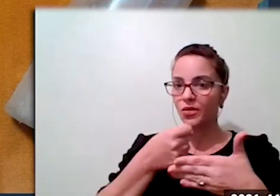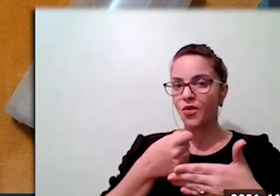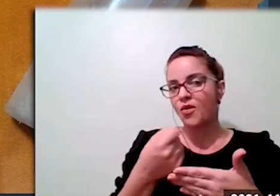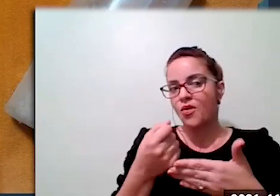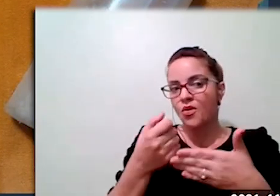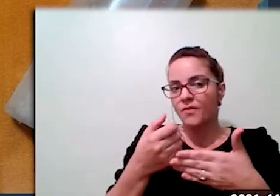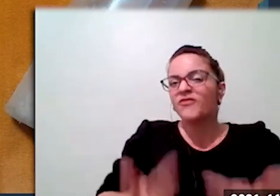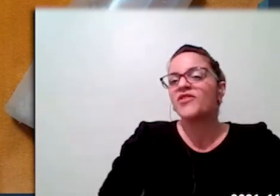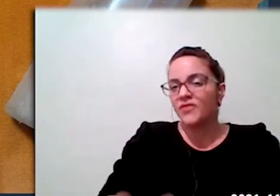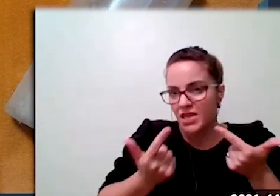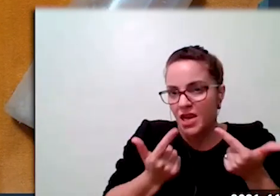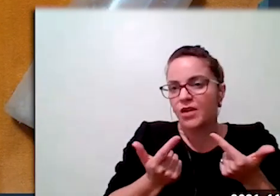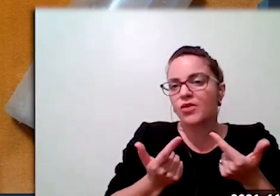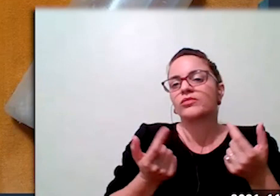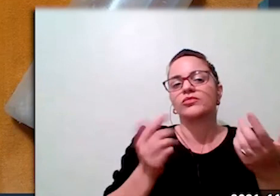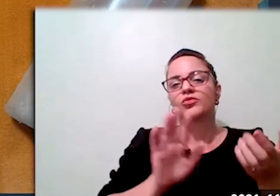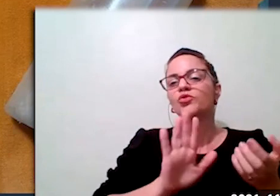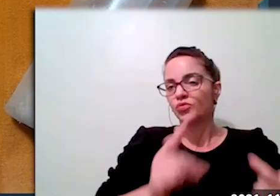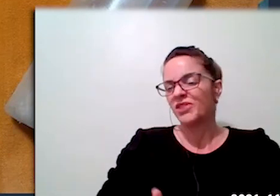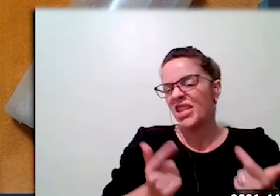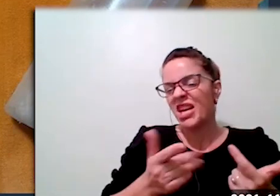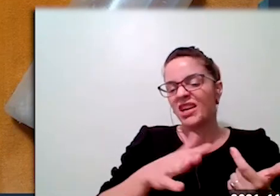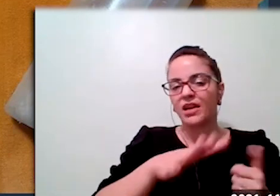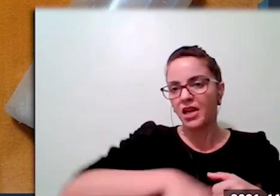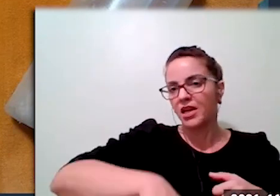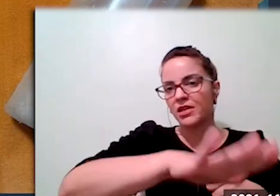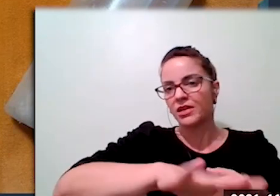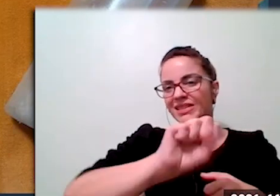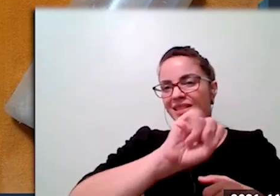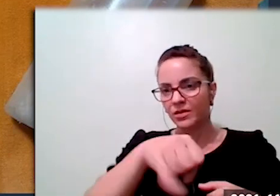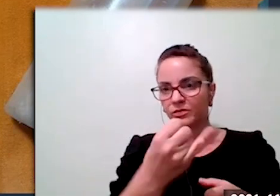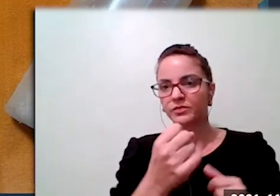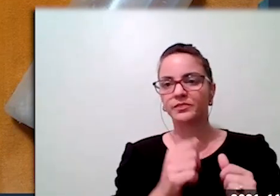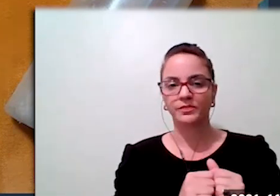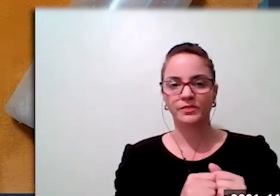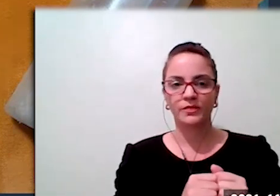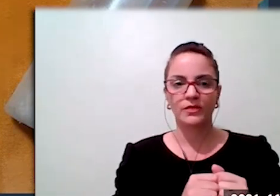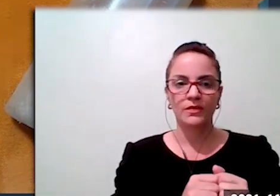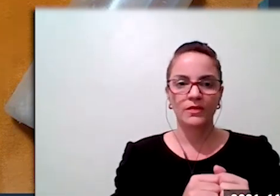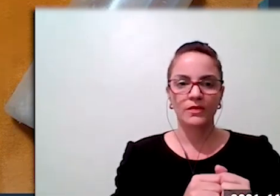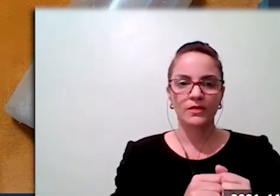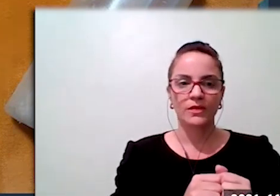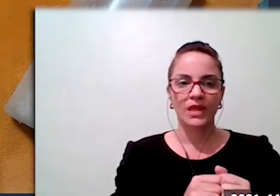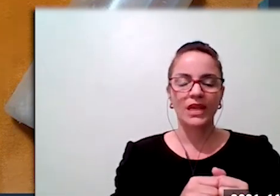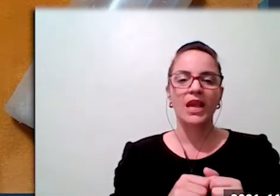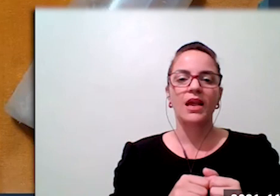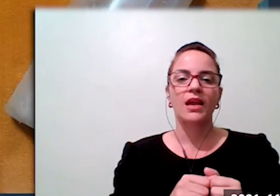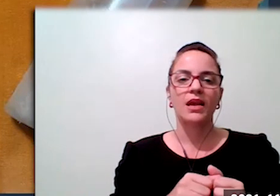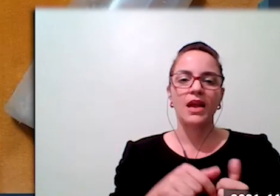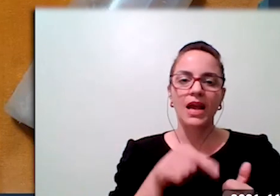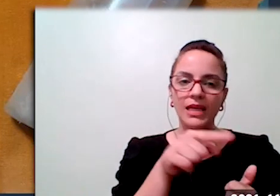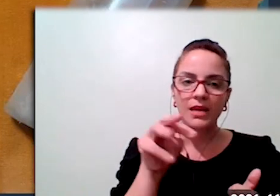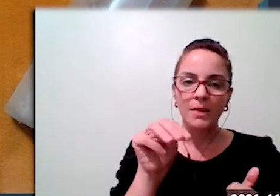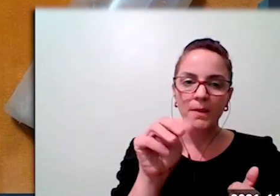tiempo durante algún momento de los cinco siglos de existencia de esta urbe. Le exigen a Magaly